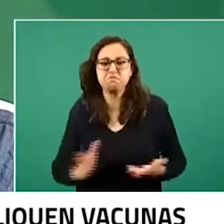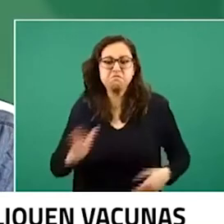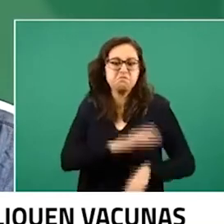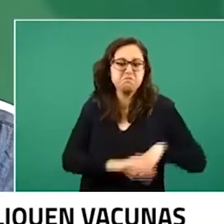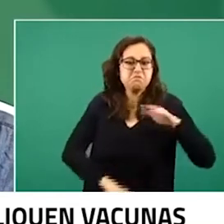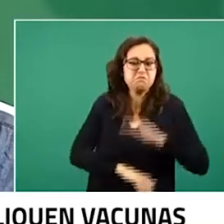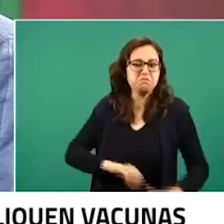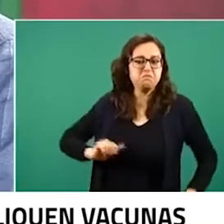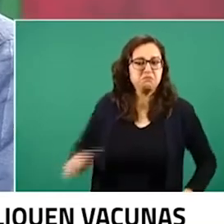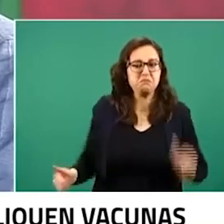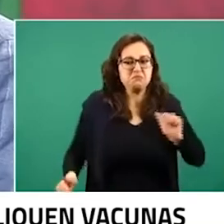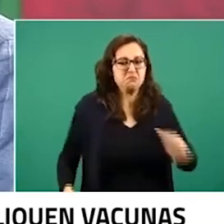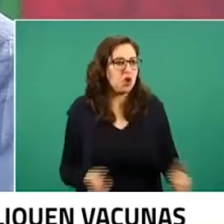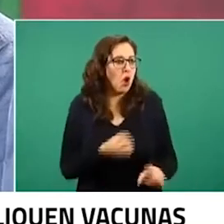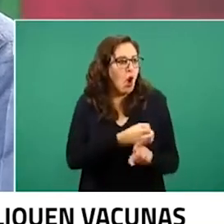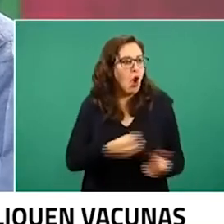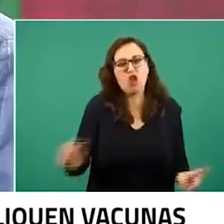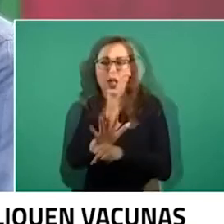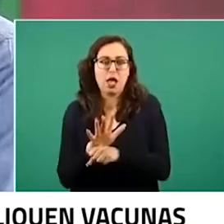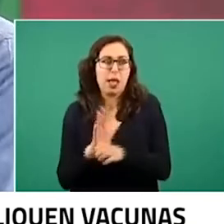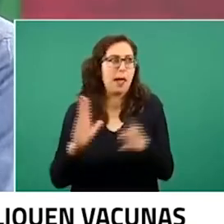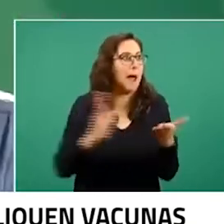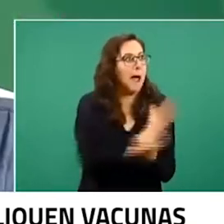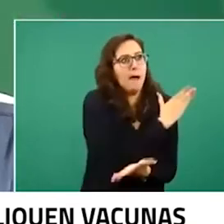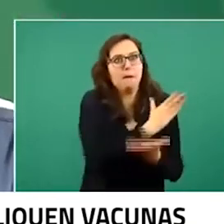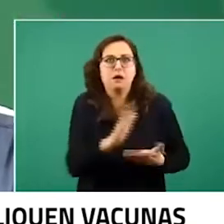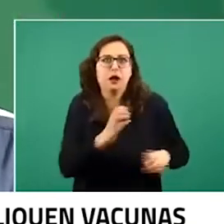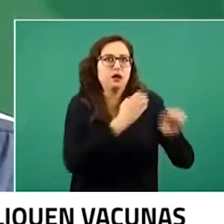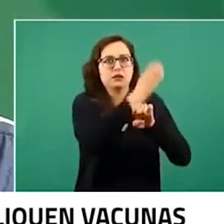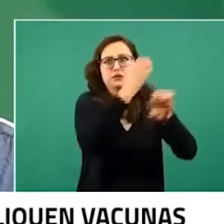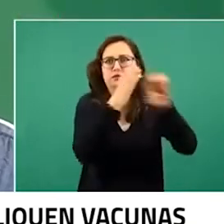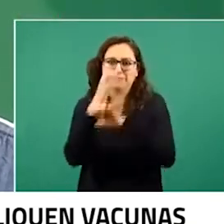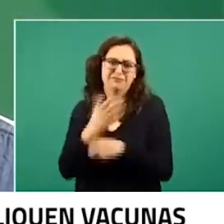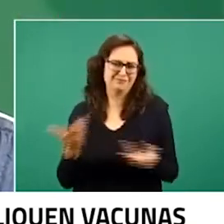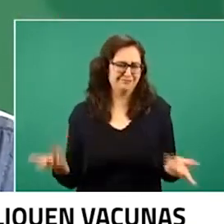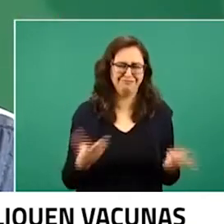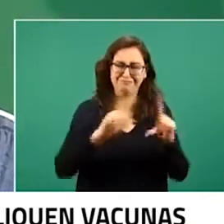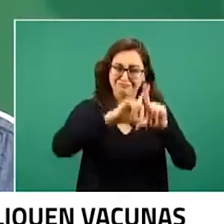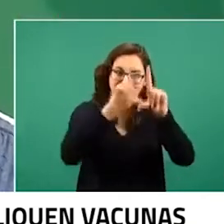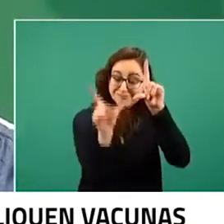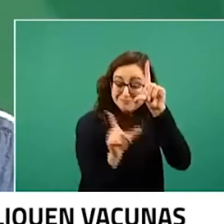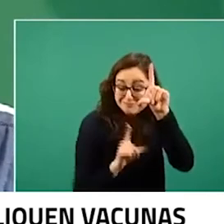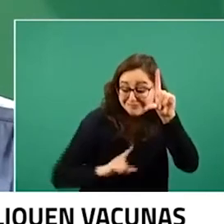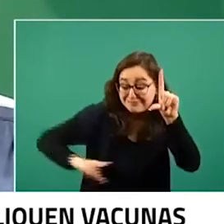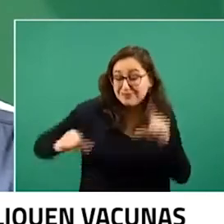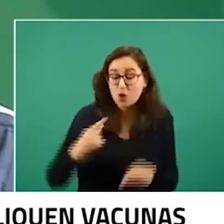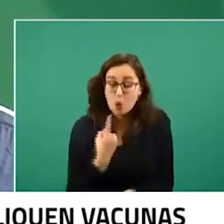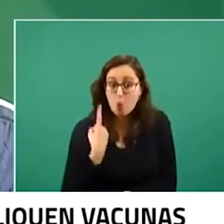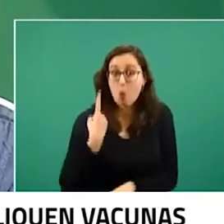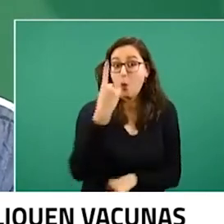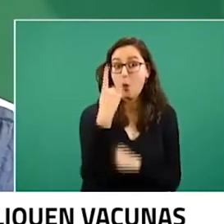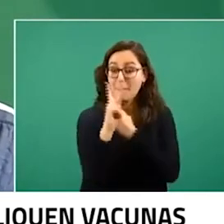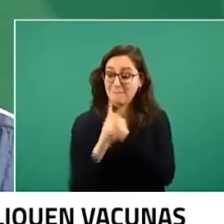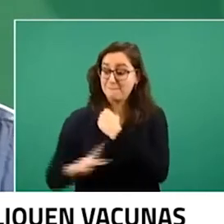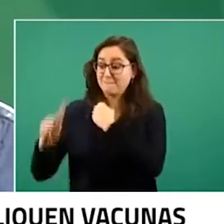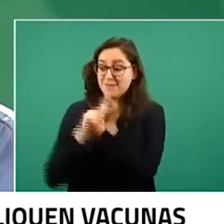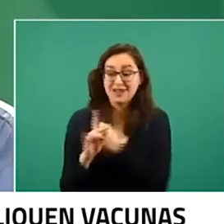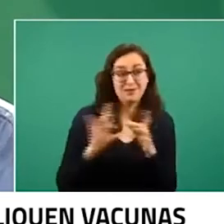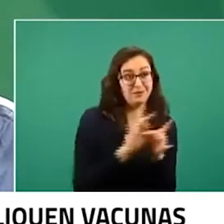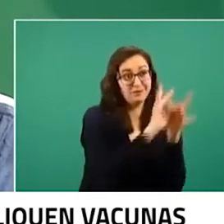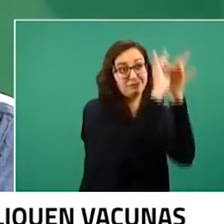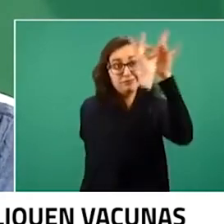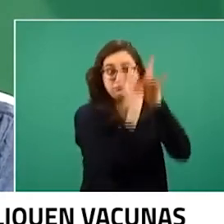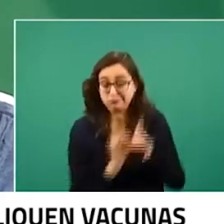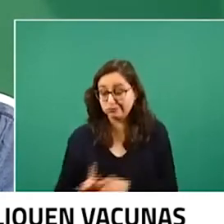desordenada, anárquica. Termino poniendo una analogía que creo que para mandatarios estatales puede